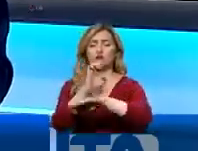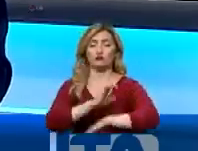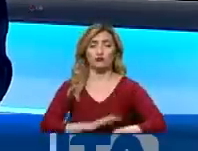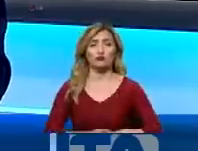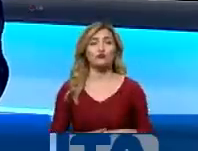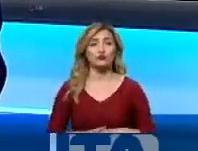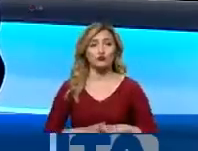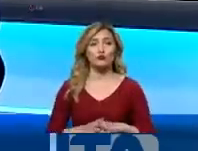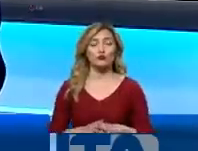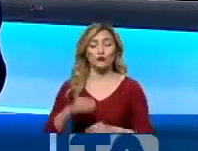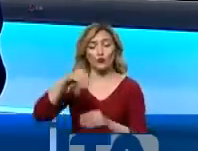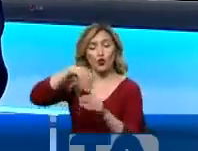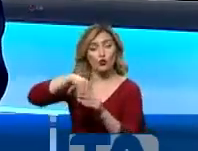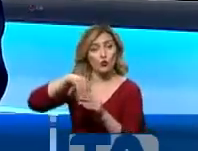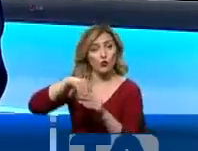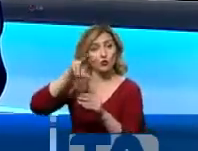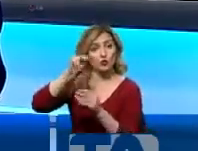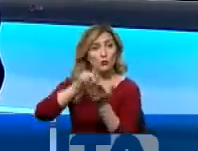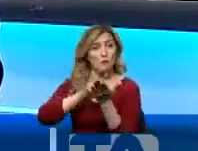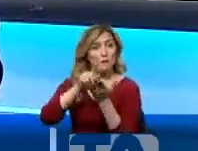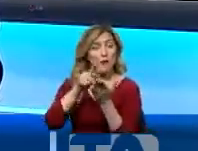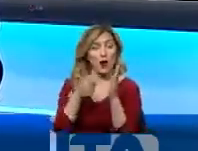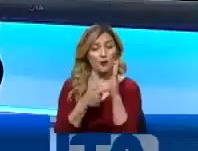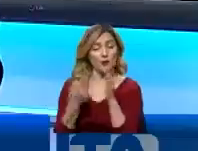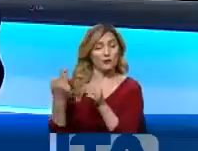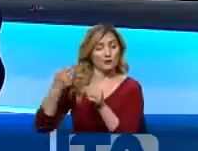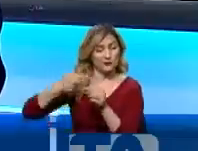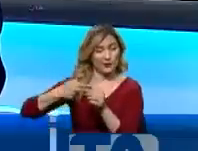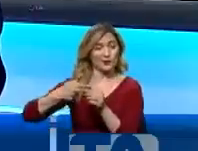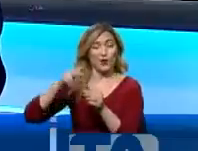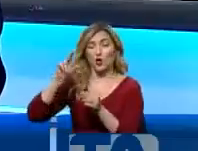con la eliminación de subsidios a los combustibles, el gobierno ahorrará